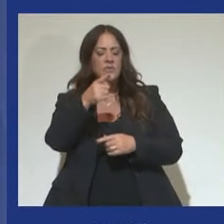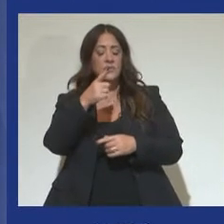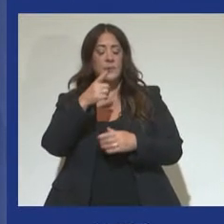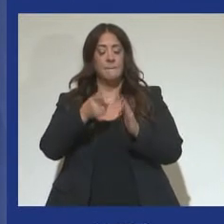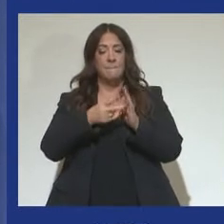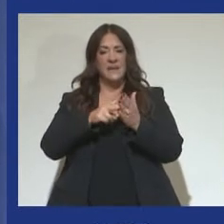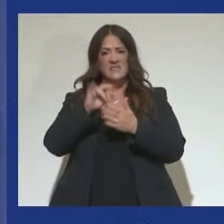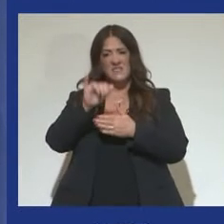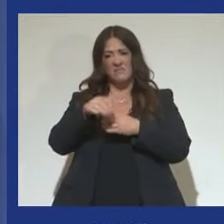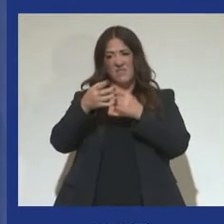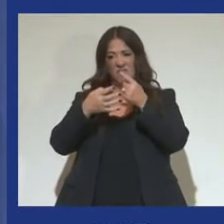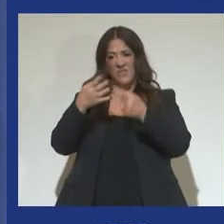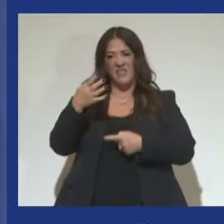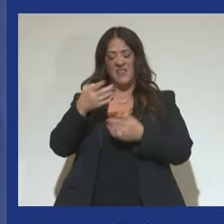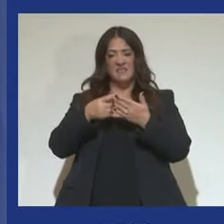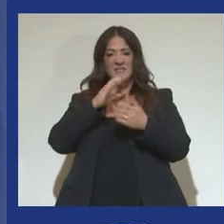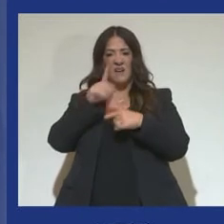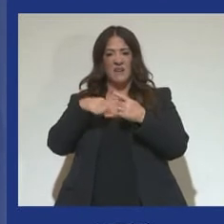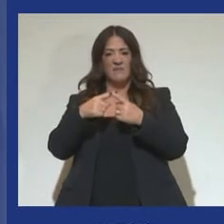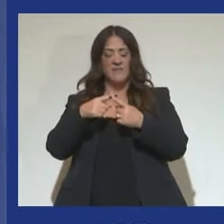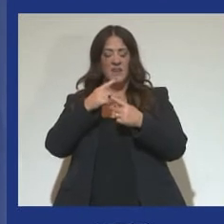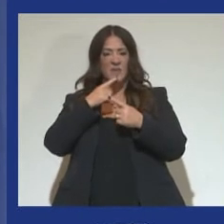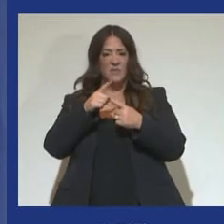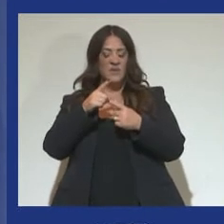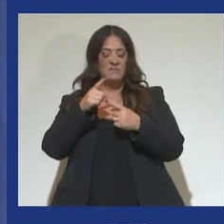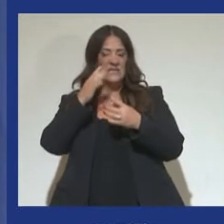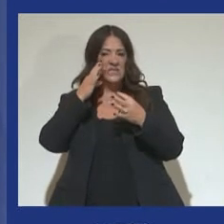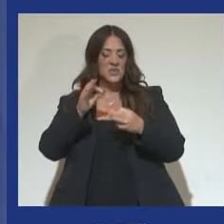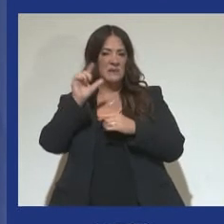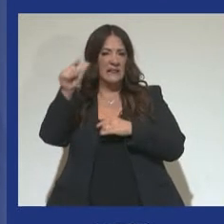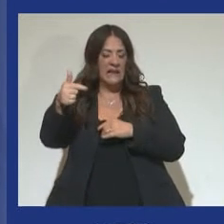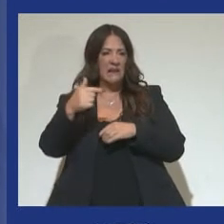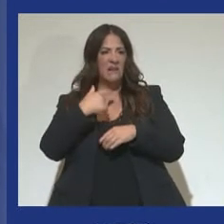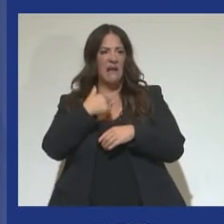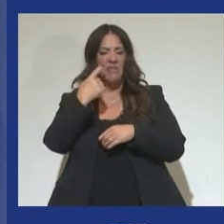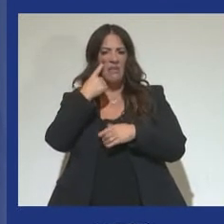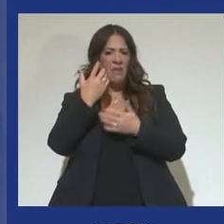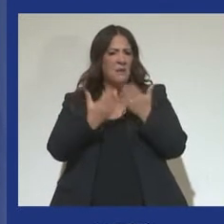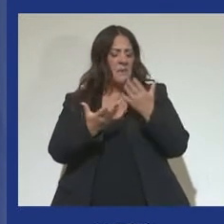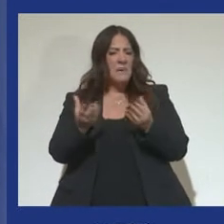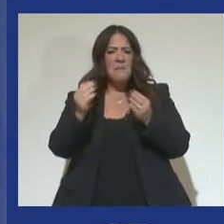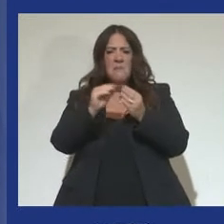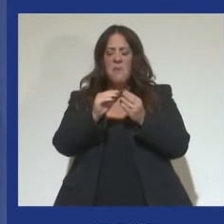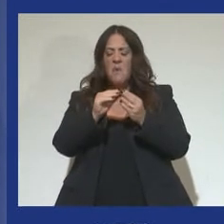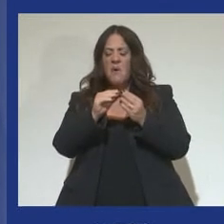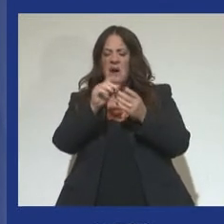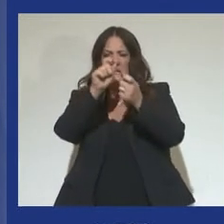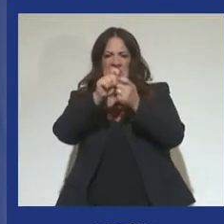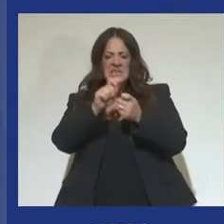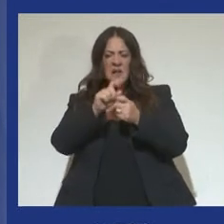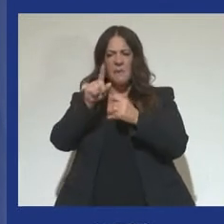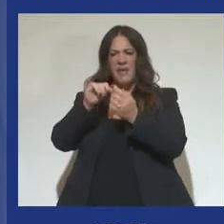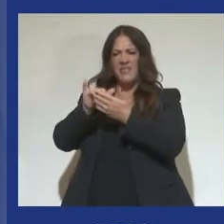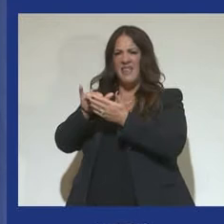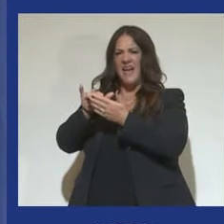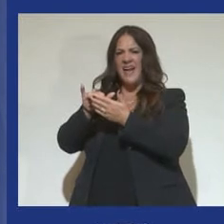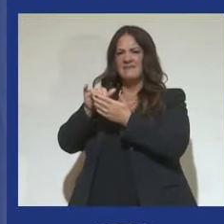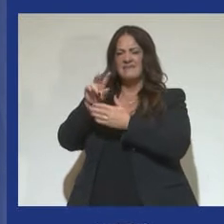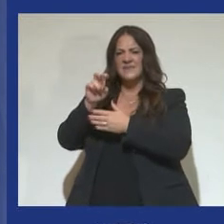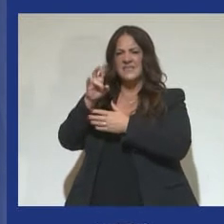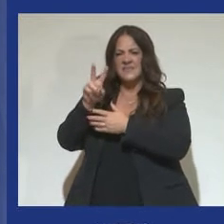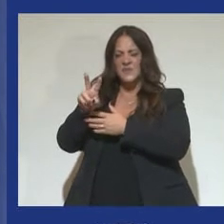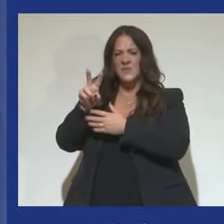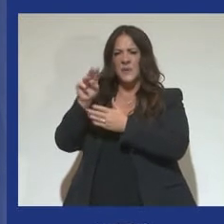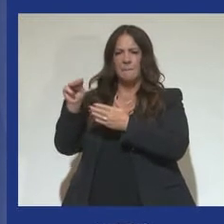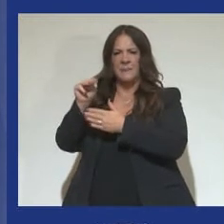parte de esto estaba por ser determinado dados millones parece una cifra específica pensé que habría planes más detallados pero como